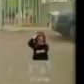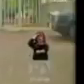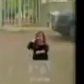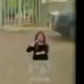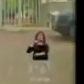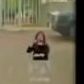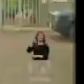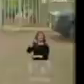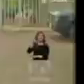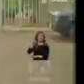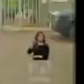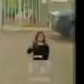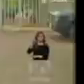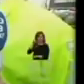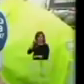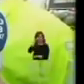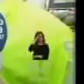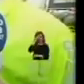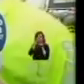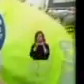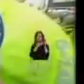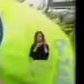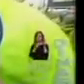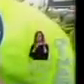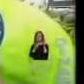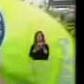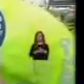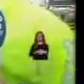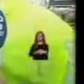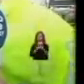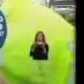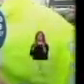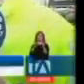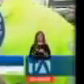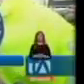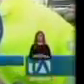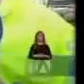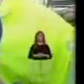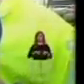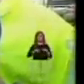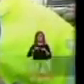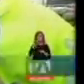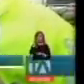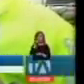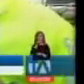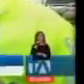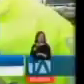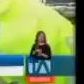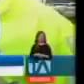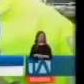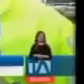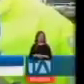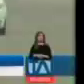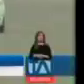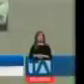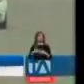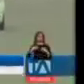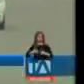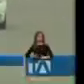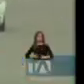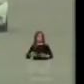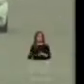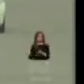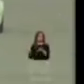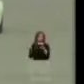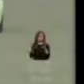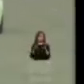Guasmo, que es donde permanece custodiado. Se están realizando las diligencias conjuntamente con Fiscalía para realizar el levantamiento del cuerpo. De acuerdo con la